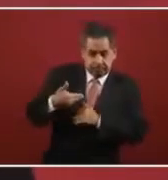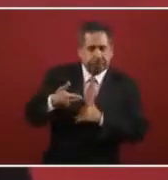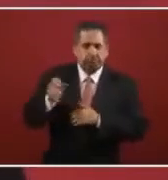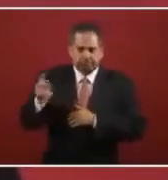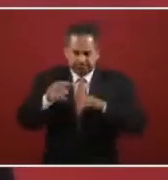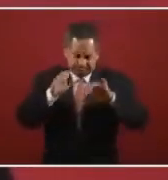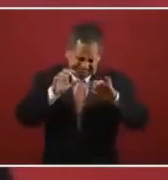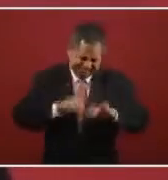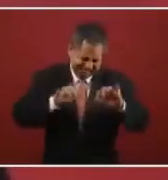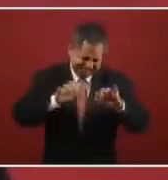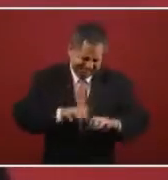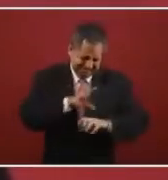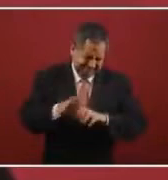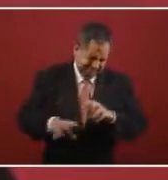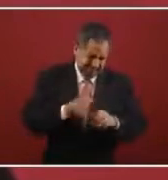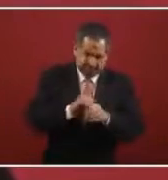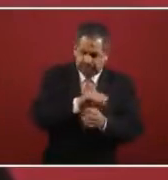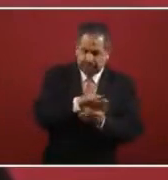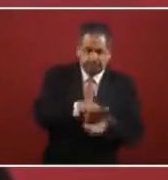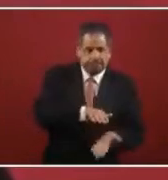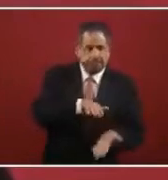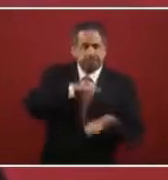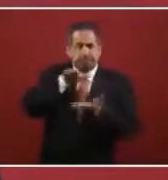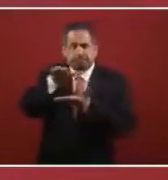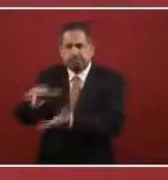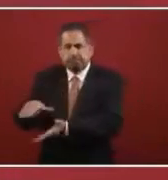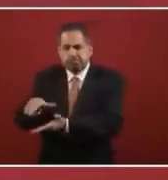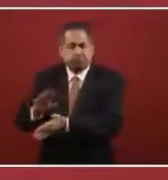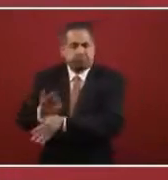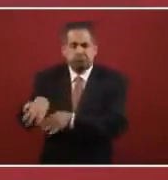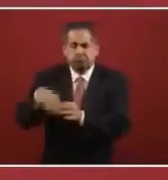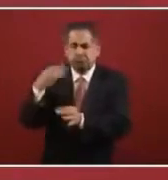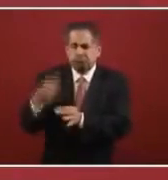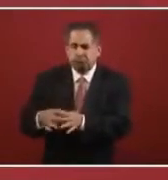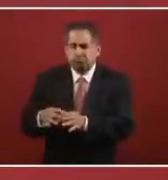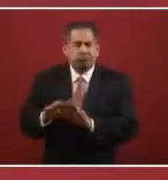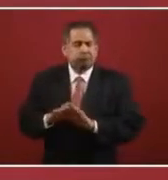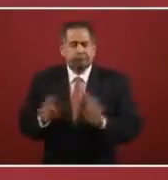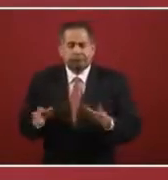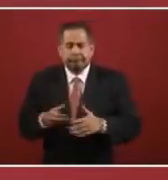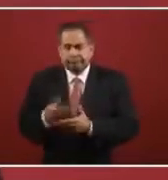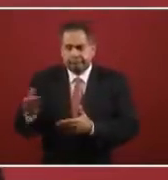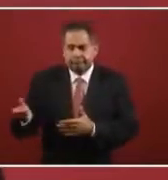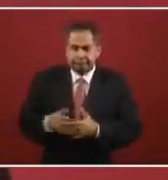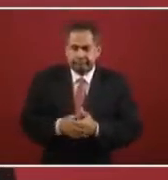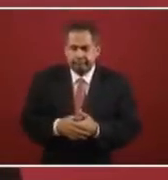una manifestación de It was impacto a ambiental para esta obra, manifestation of todo the se entregó. environmental studies were Mecánica given de suelos,